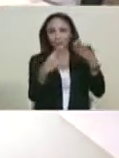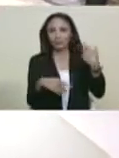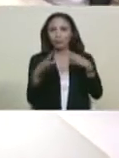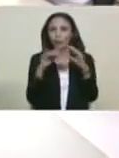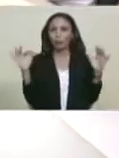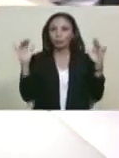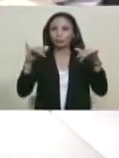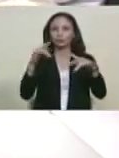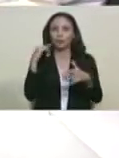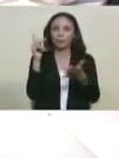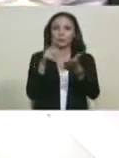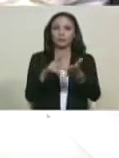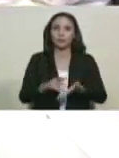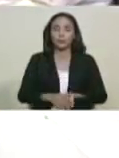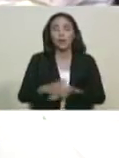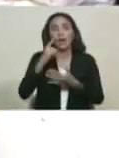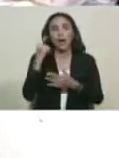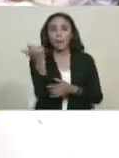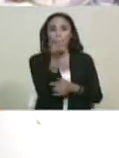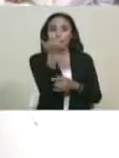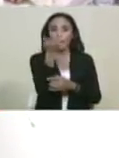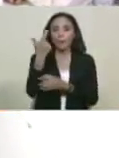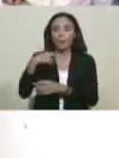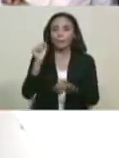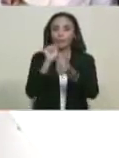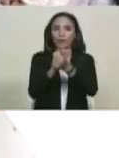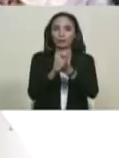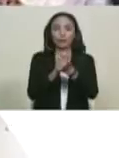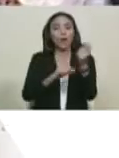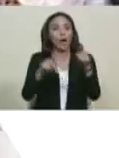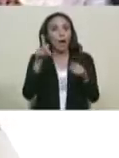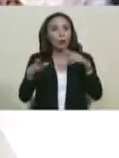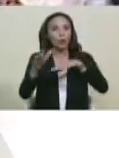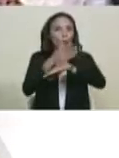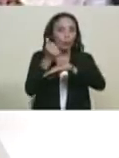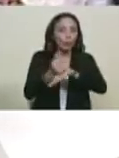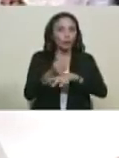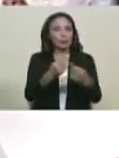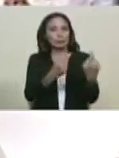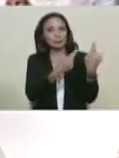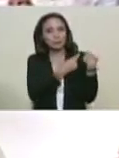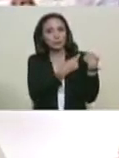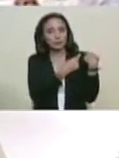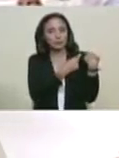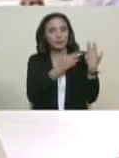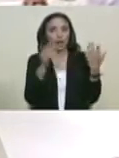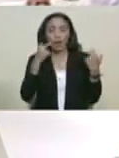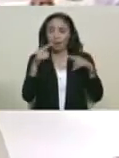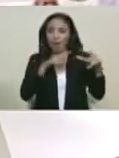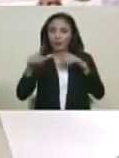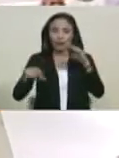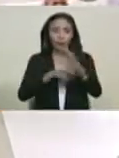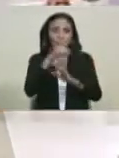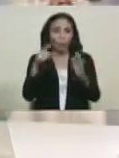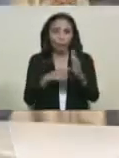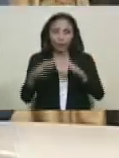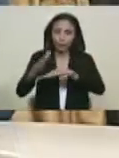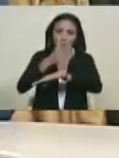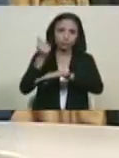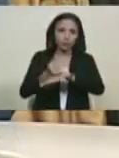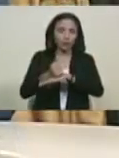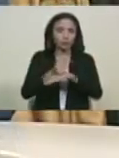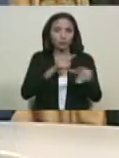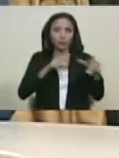y eso nos llevó a la captura de otros responsables directos de los capturamos a todos ahorita estamos